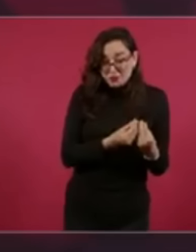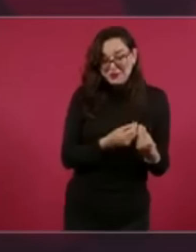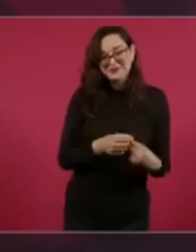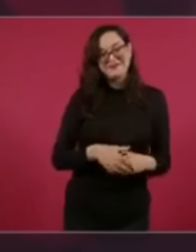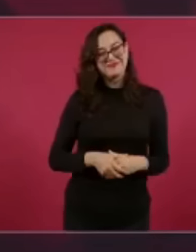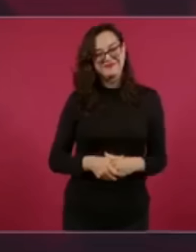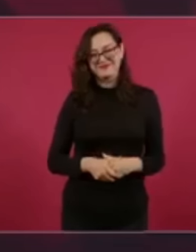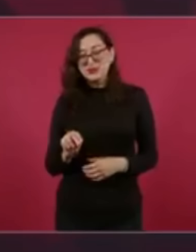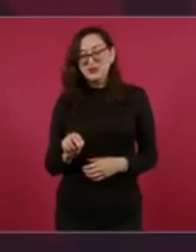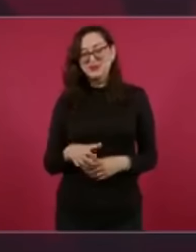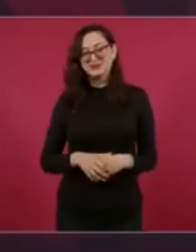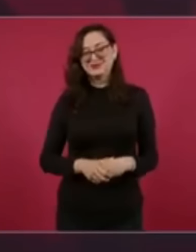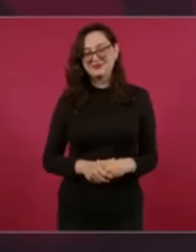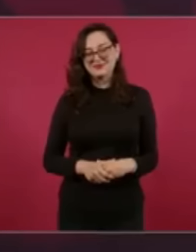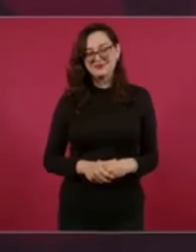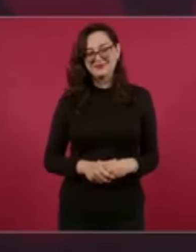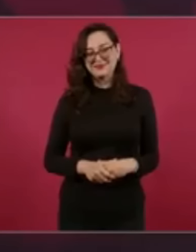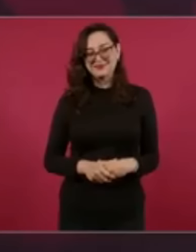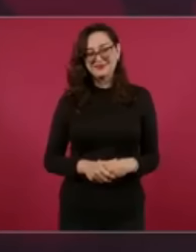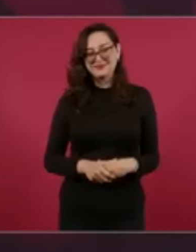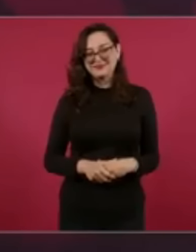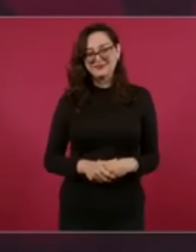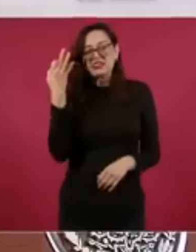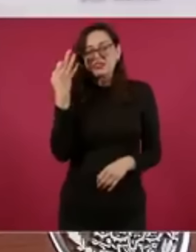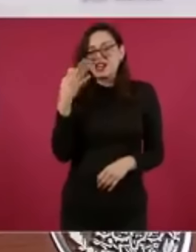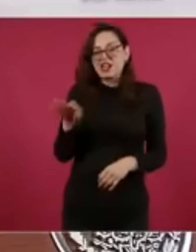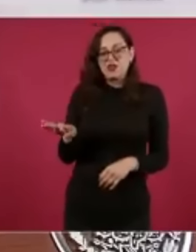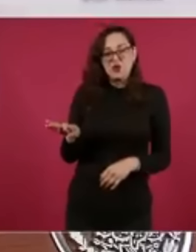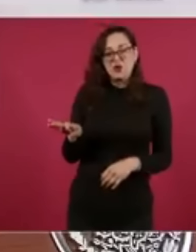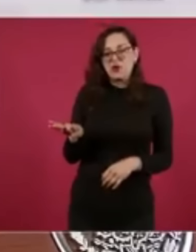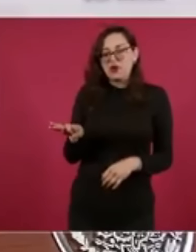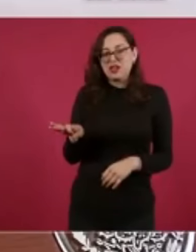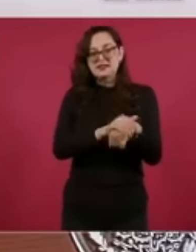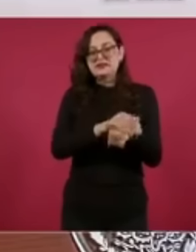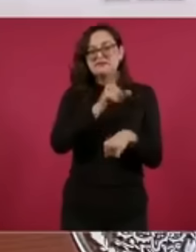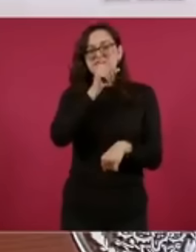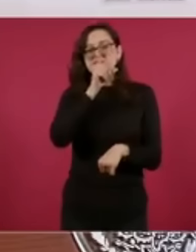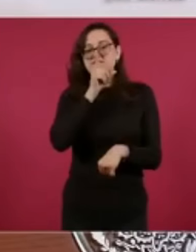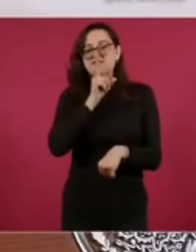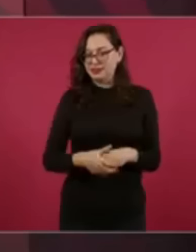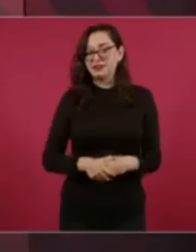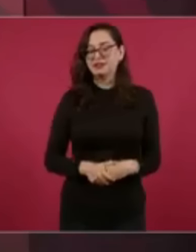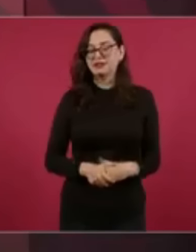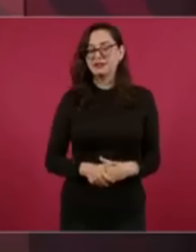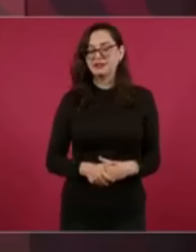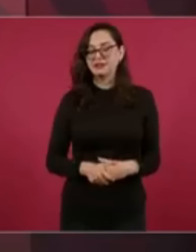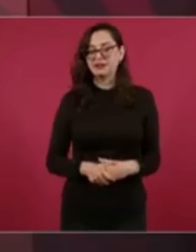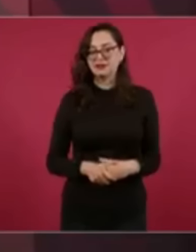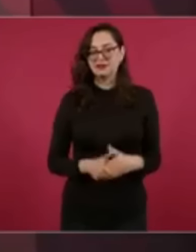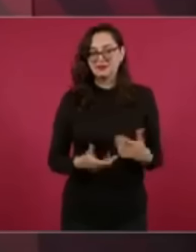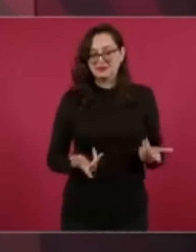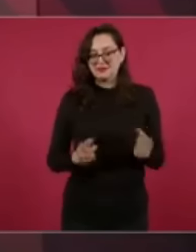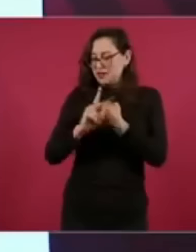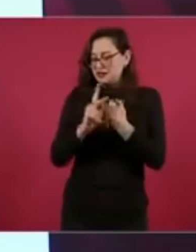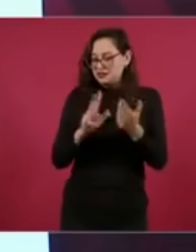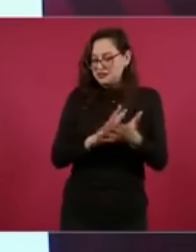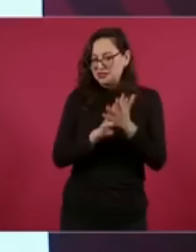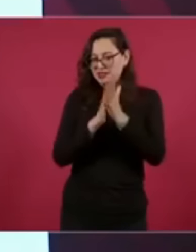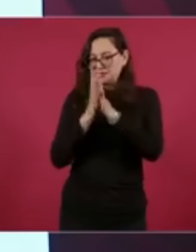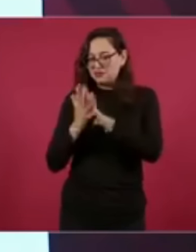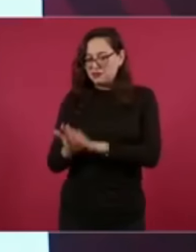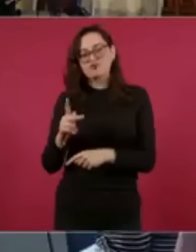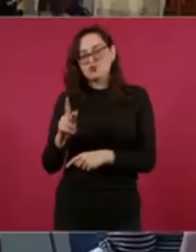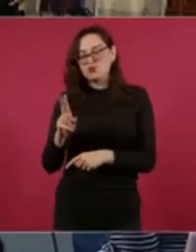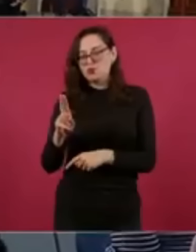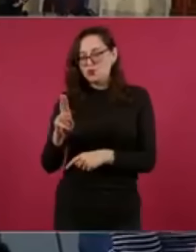No, esos son amigos de mentira y enemigos de verdad. No todos. ¿Con quién se transforma? Con el